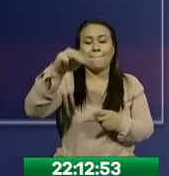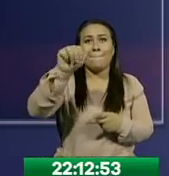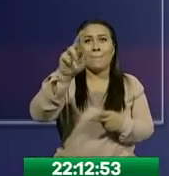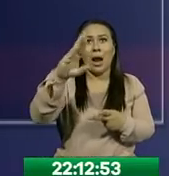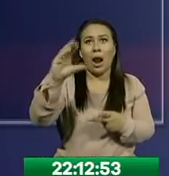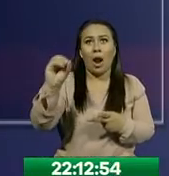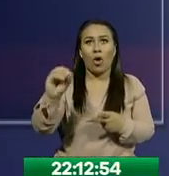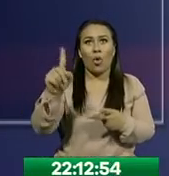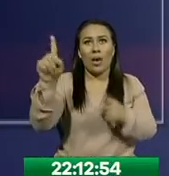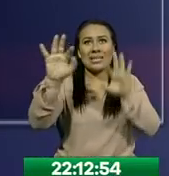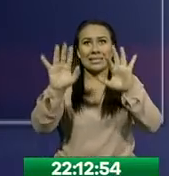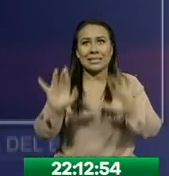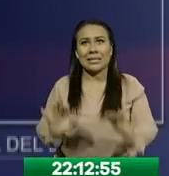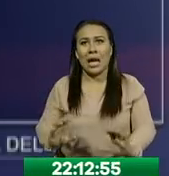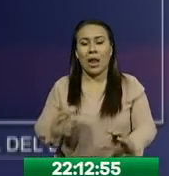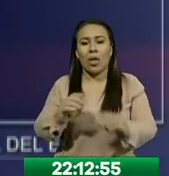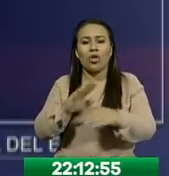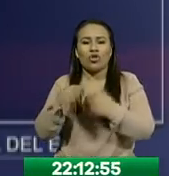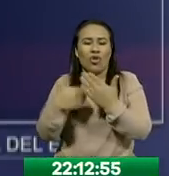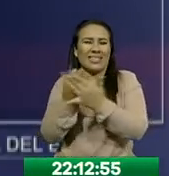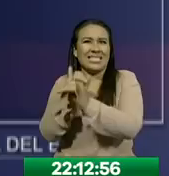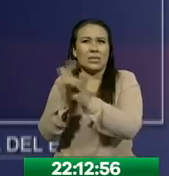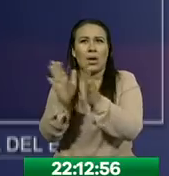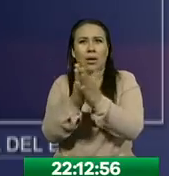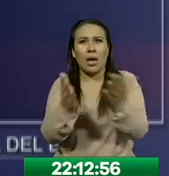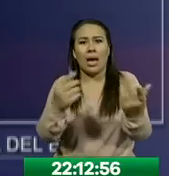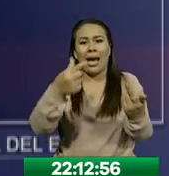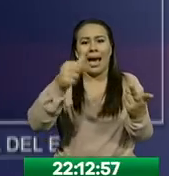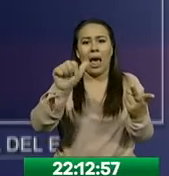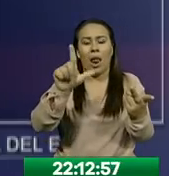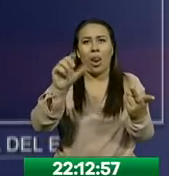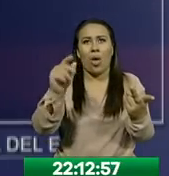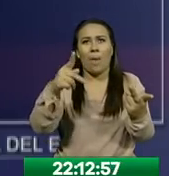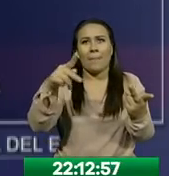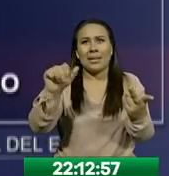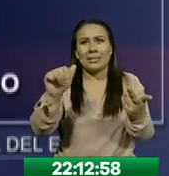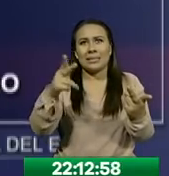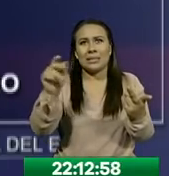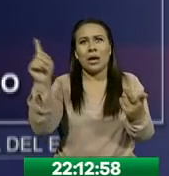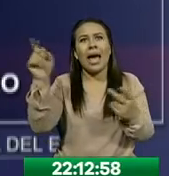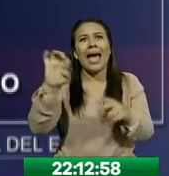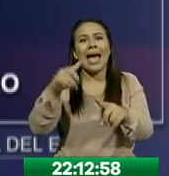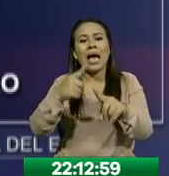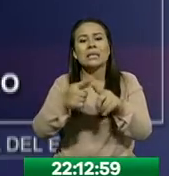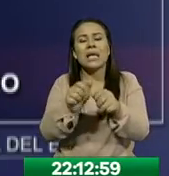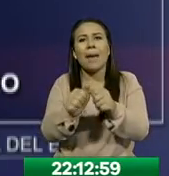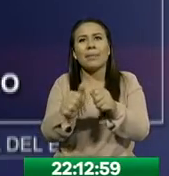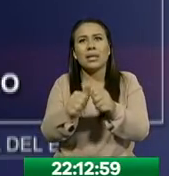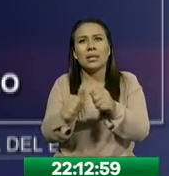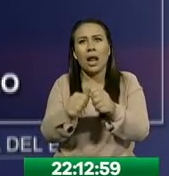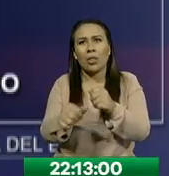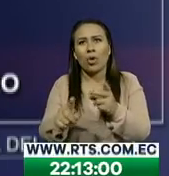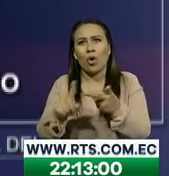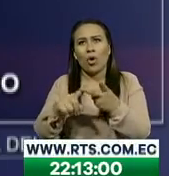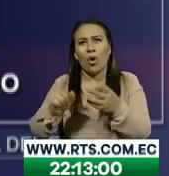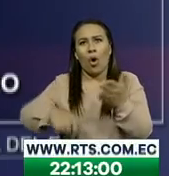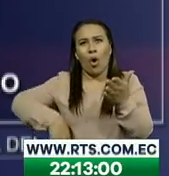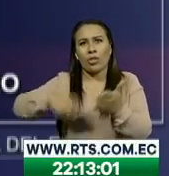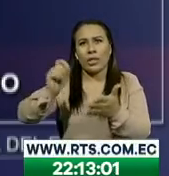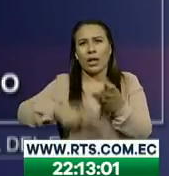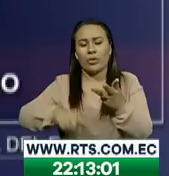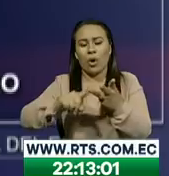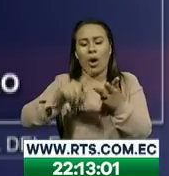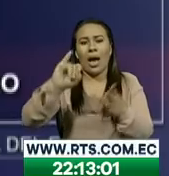ex subsecretario de Medios Institucionales, Galo Pacheco, ex administrador del contrato con Víctor Hugo Erique, Javier Lemos,